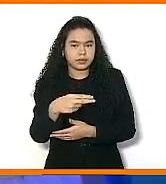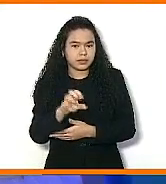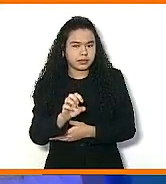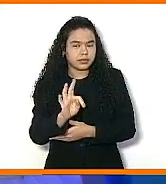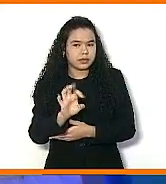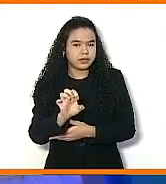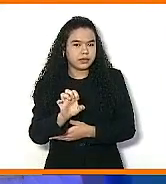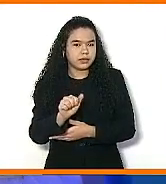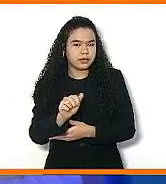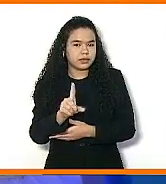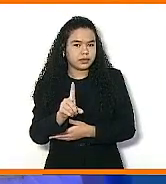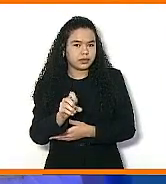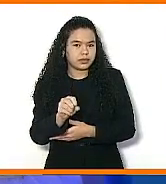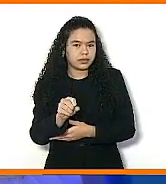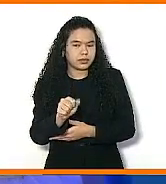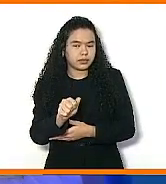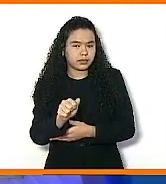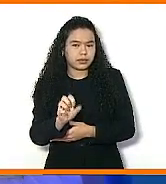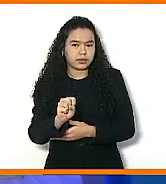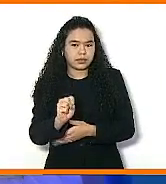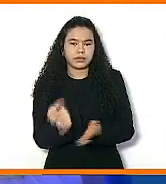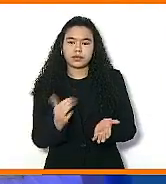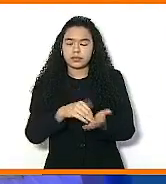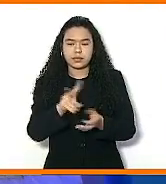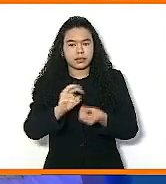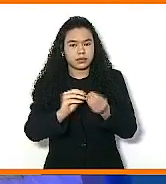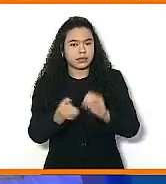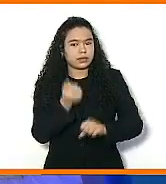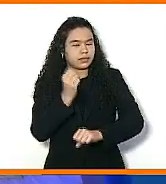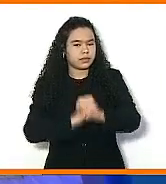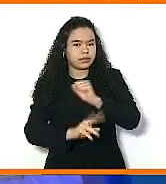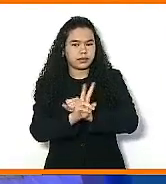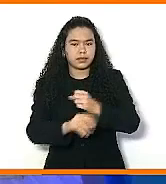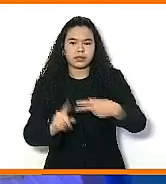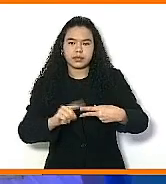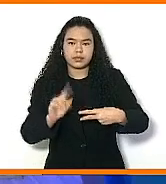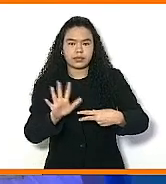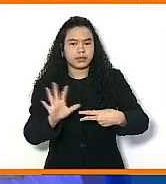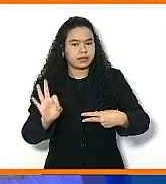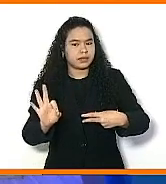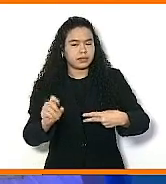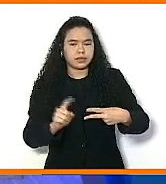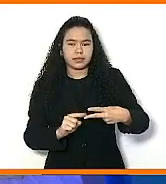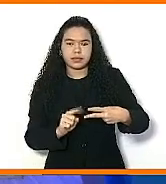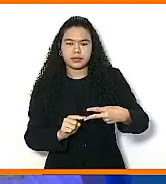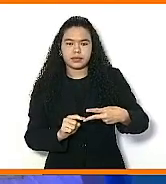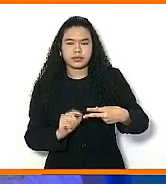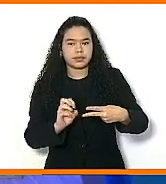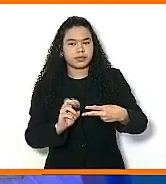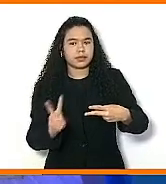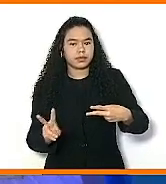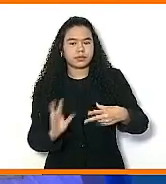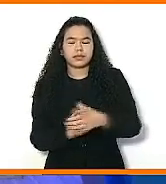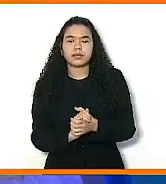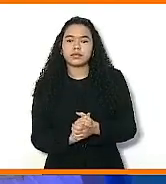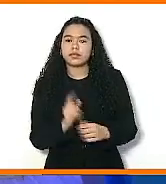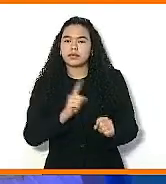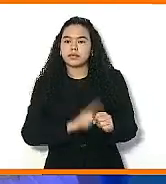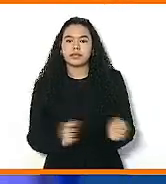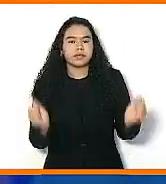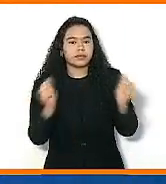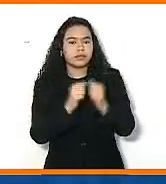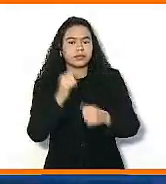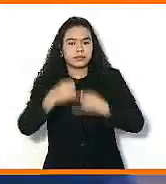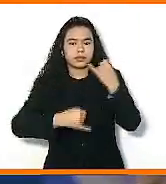mucho gusto repito los números favorecidos para premiados posición 159 posición 202 ahora acompáñenme a